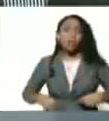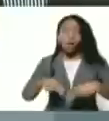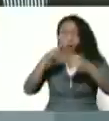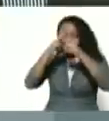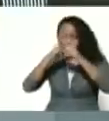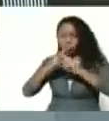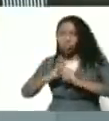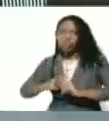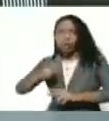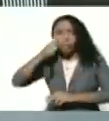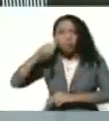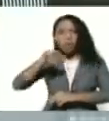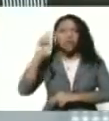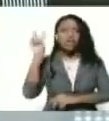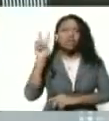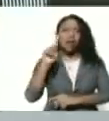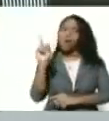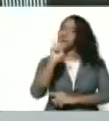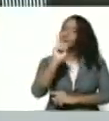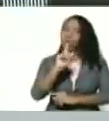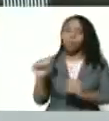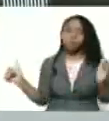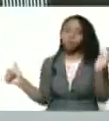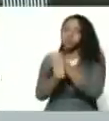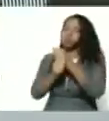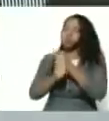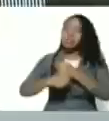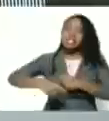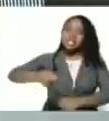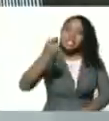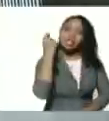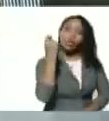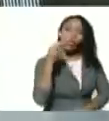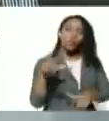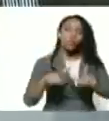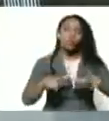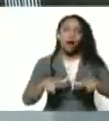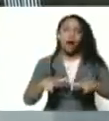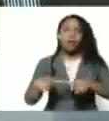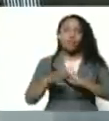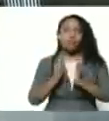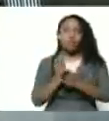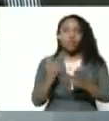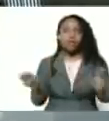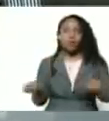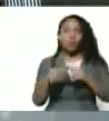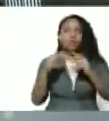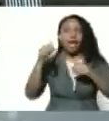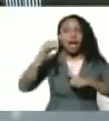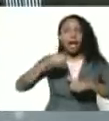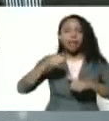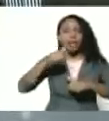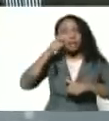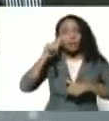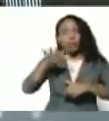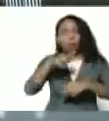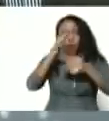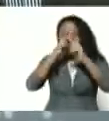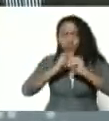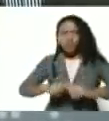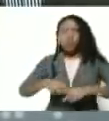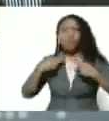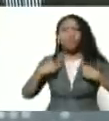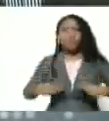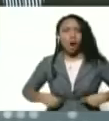nobleza del pueblo de Venezuela, no se encuentra en ningún lugar del mundo, se encuentra aquí. Ese pueblo noble,